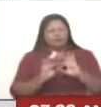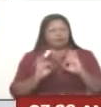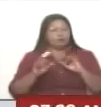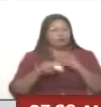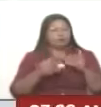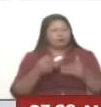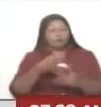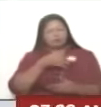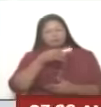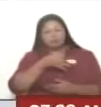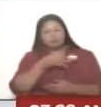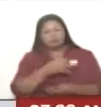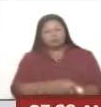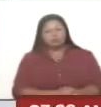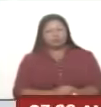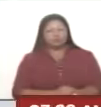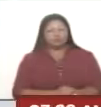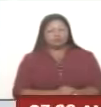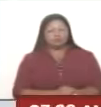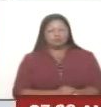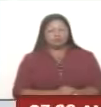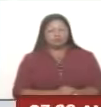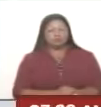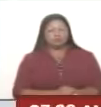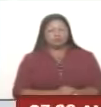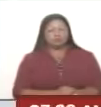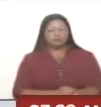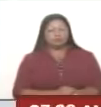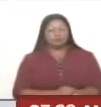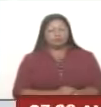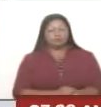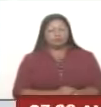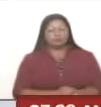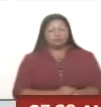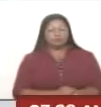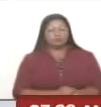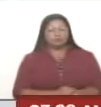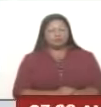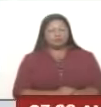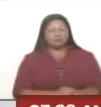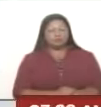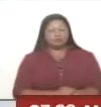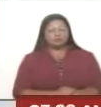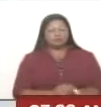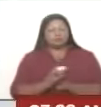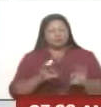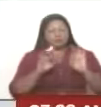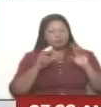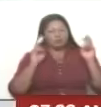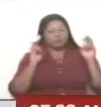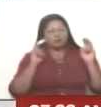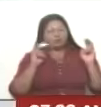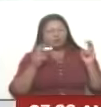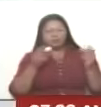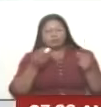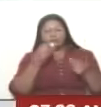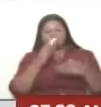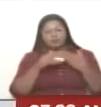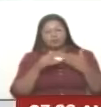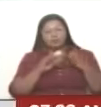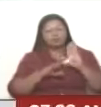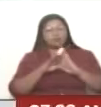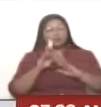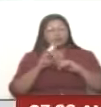en lo social, de llegar a donde queremos, sobre todo con los salarios, especialmente con el tema de los salarios. Pero los avances de la